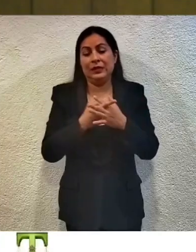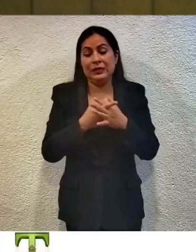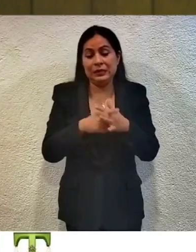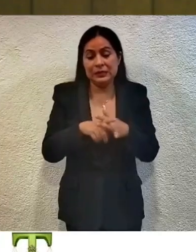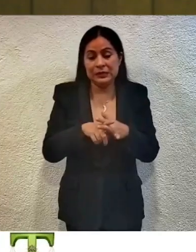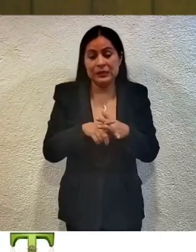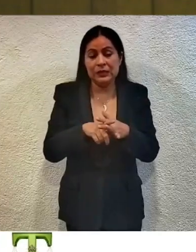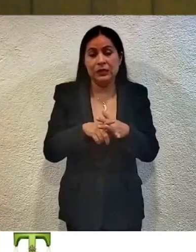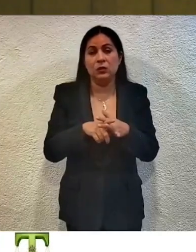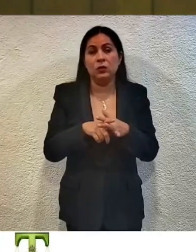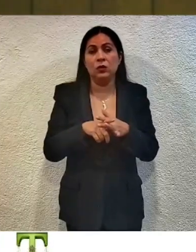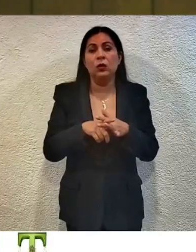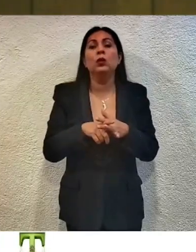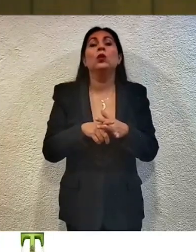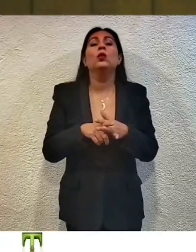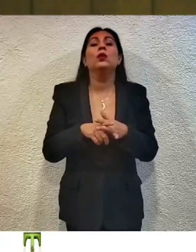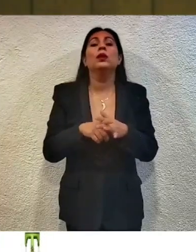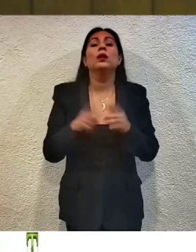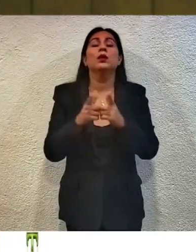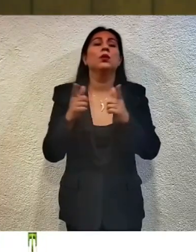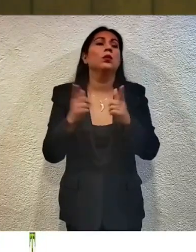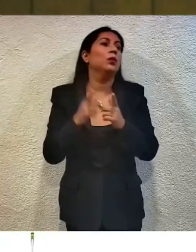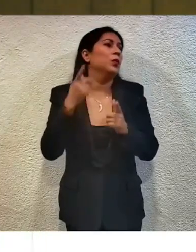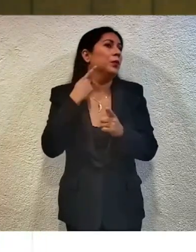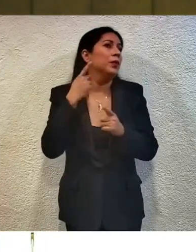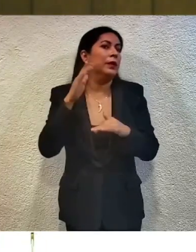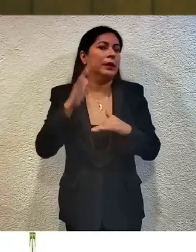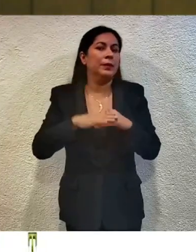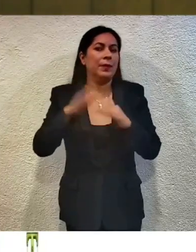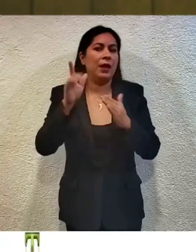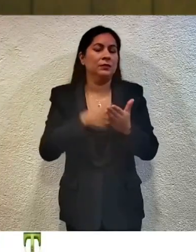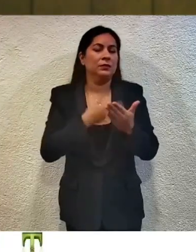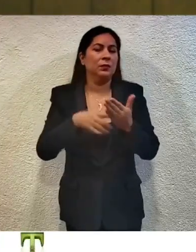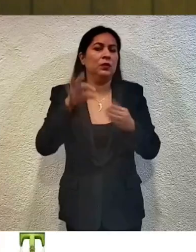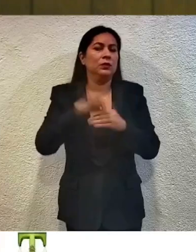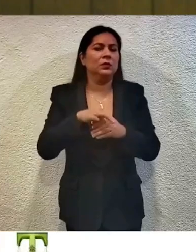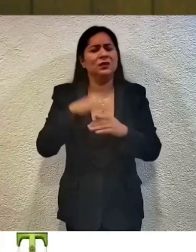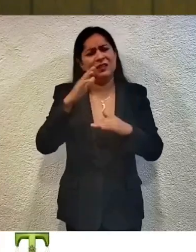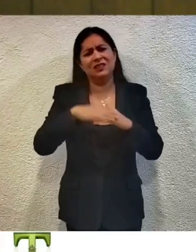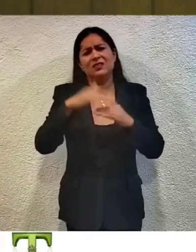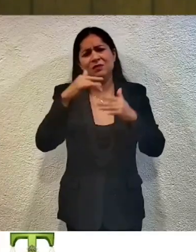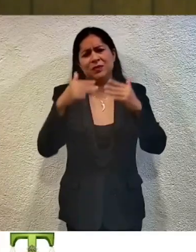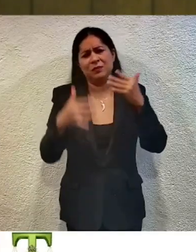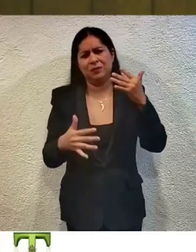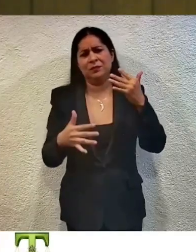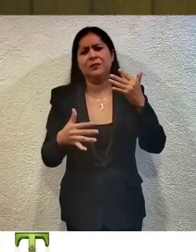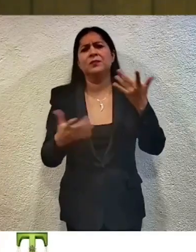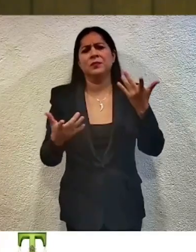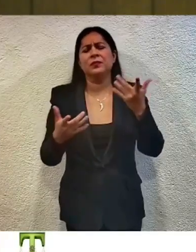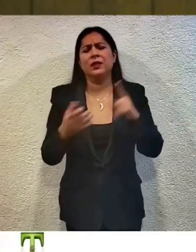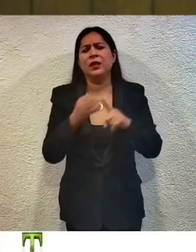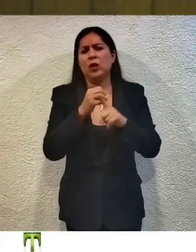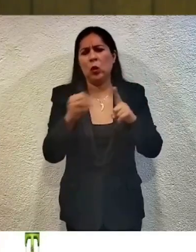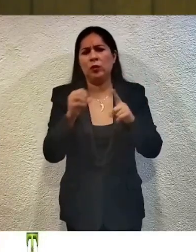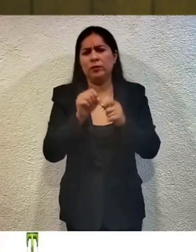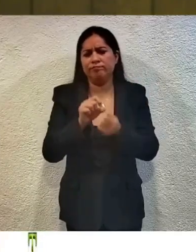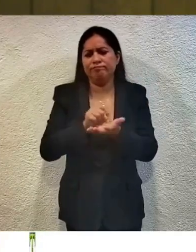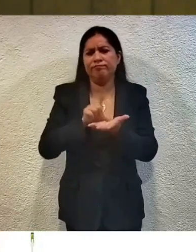al respecto con el partido con la mayor votación y así sucesivamente en orden